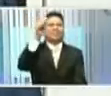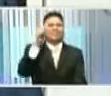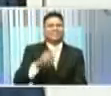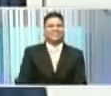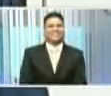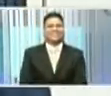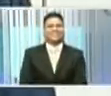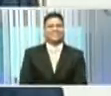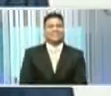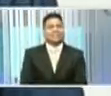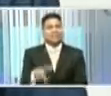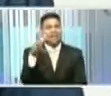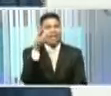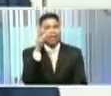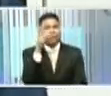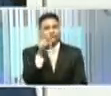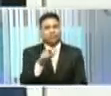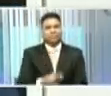Escucha, fíjate.